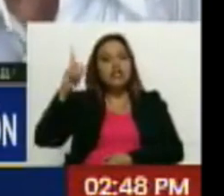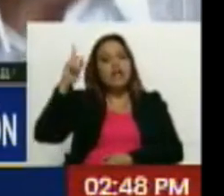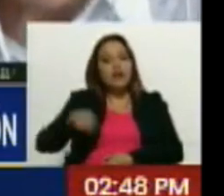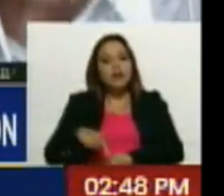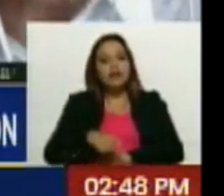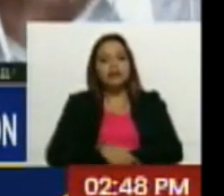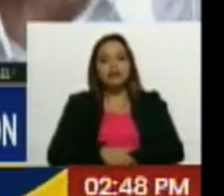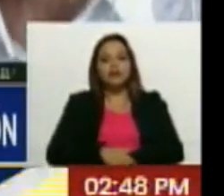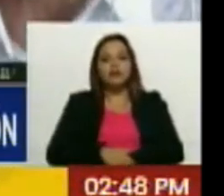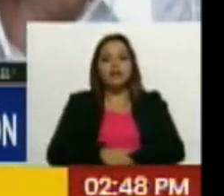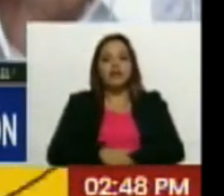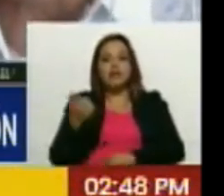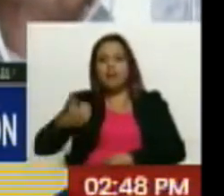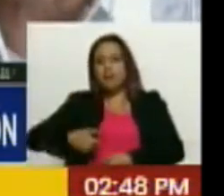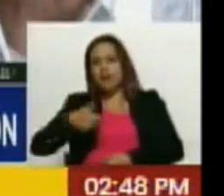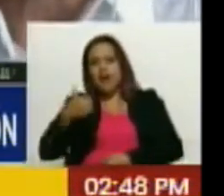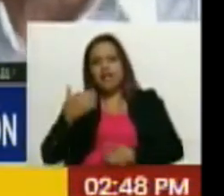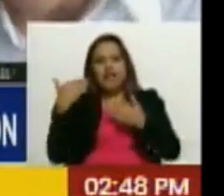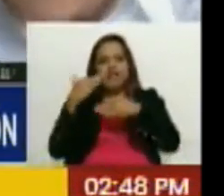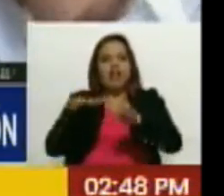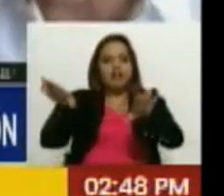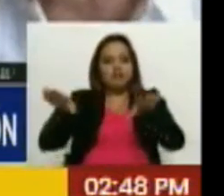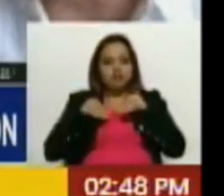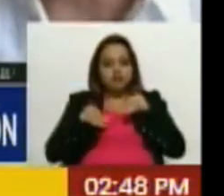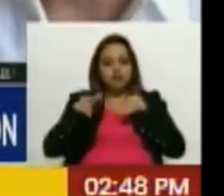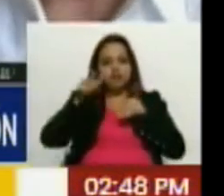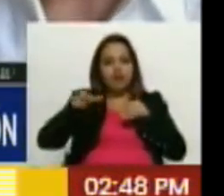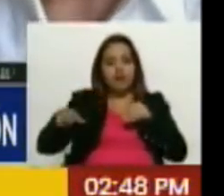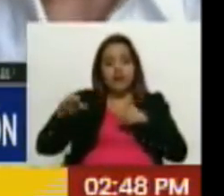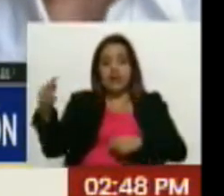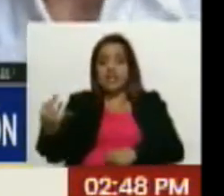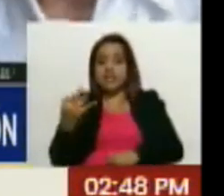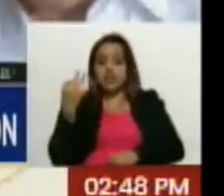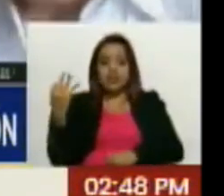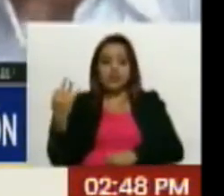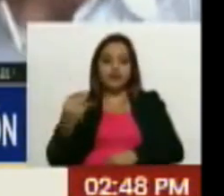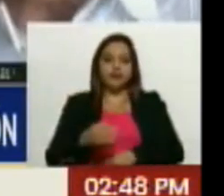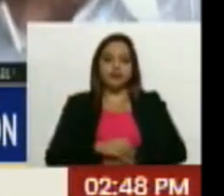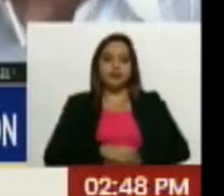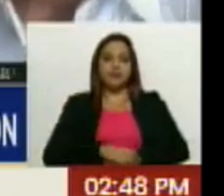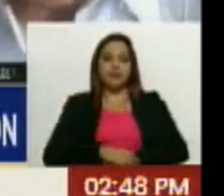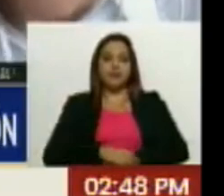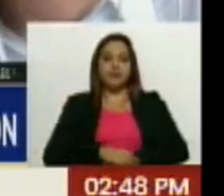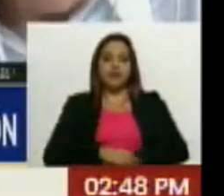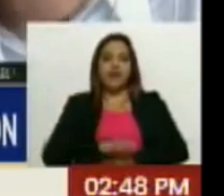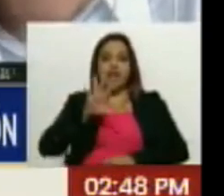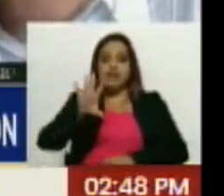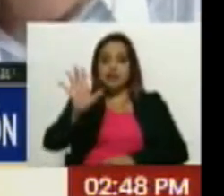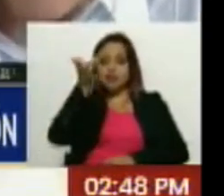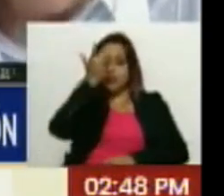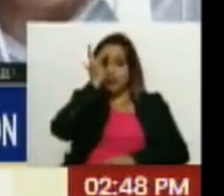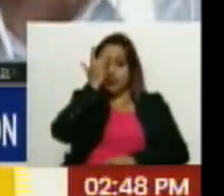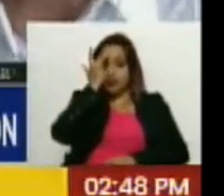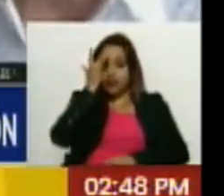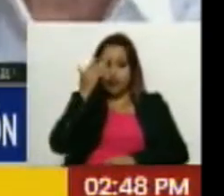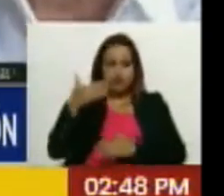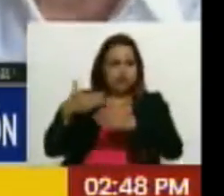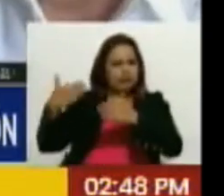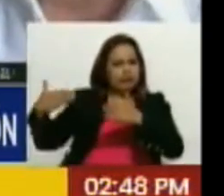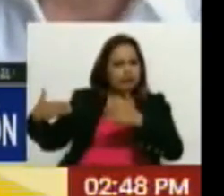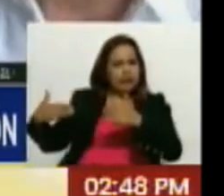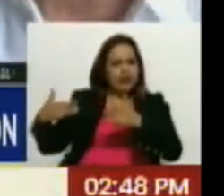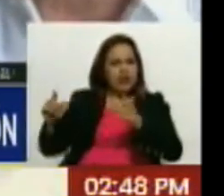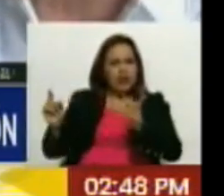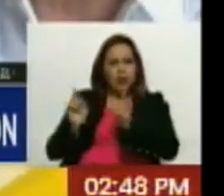el que tiene el mayor nivel de reconocimiento. En tercer lugar, el 5 de febrero que acaba de pasar, estamos hablando de